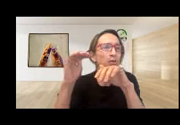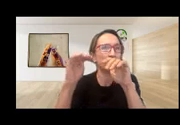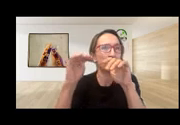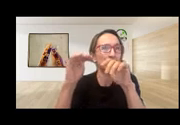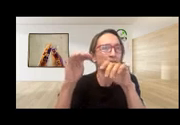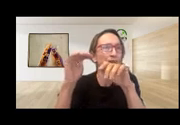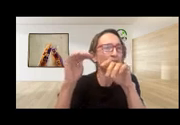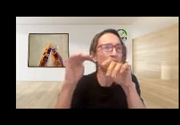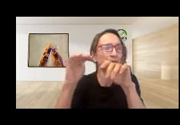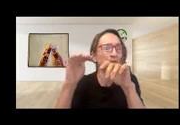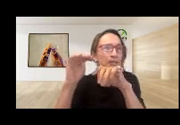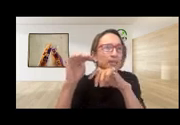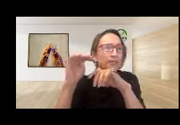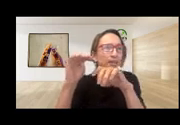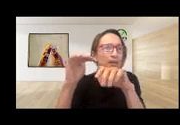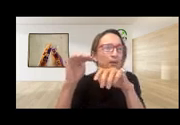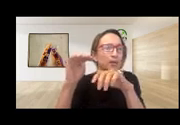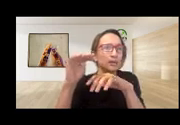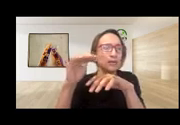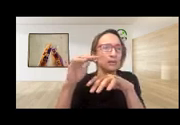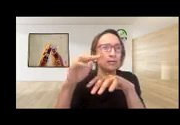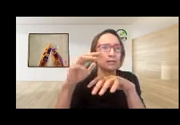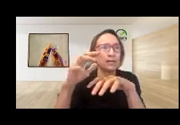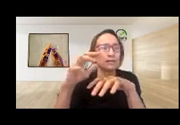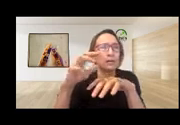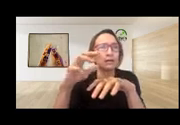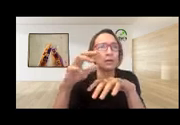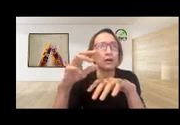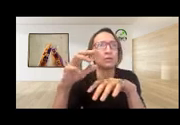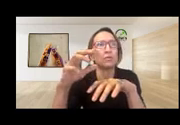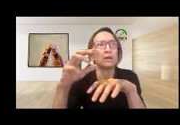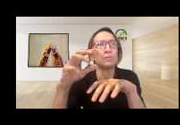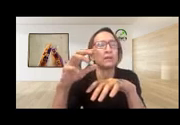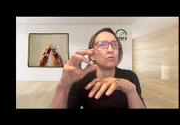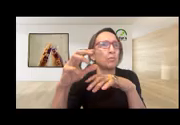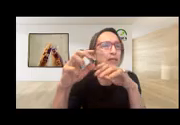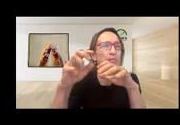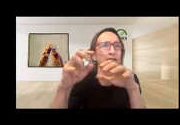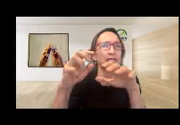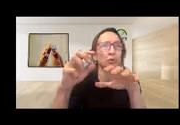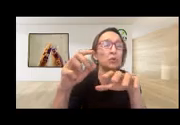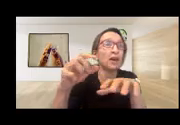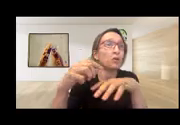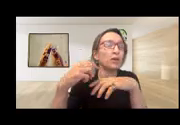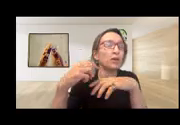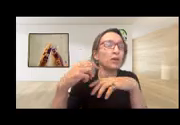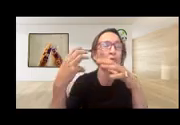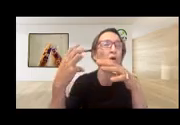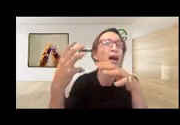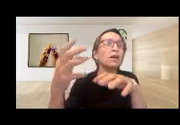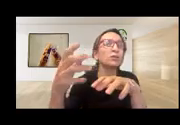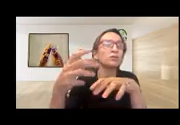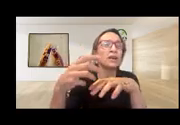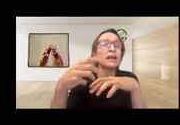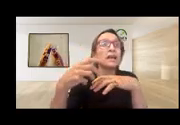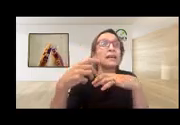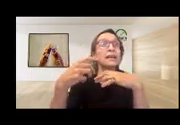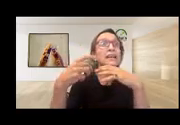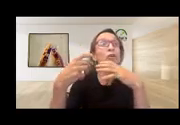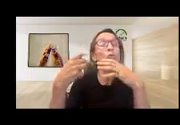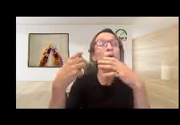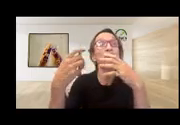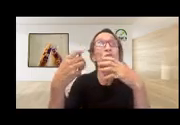cualquier cambio en el nivel del río significaba que estaban trabajando en un ambiente completamente saturado, ellos